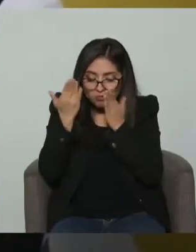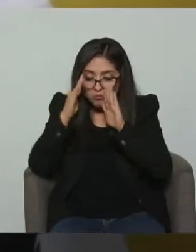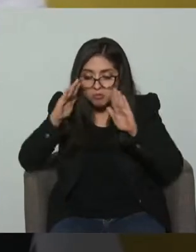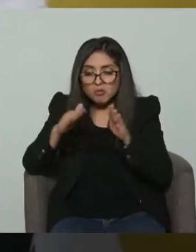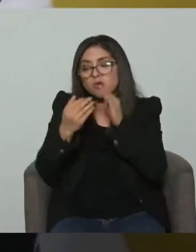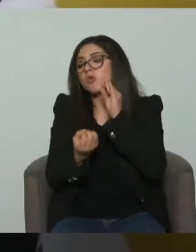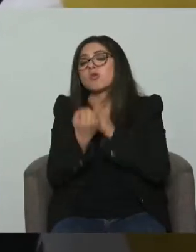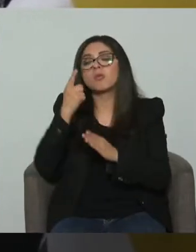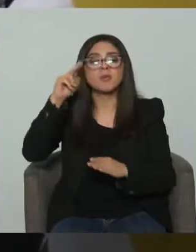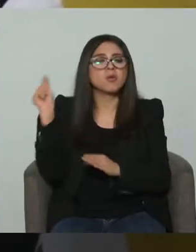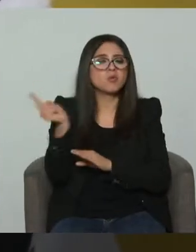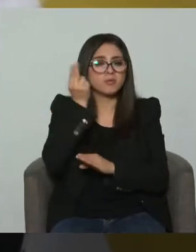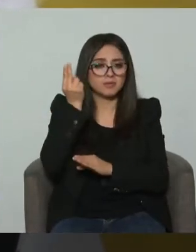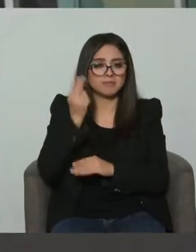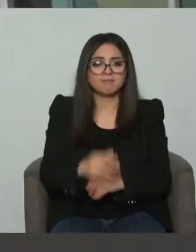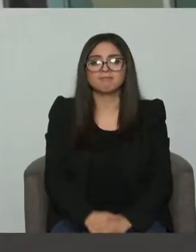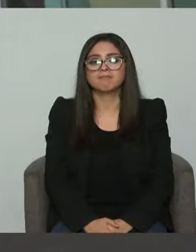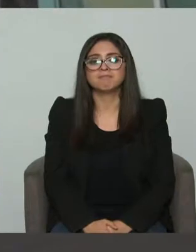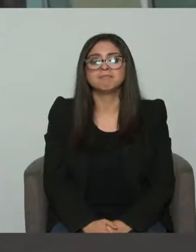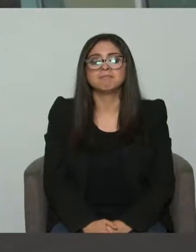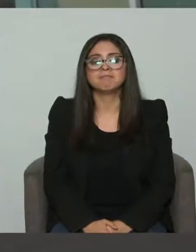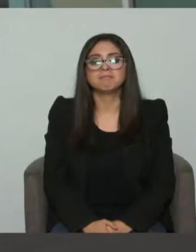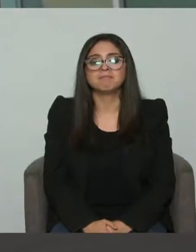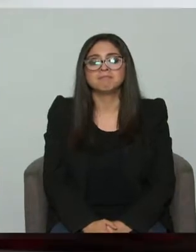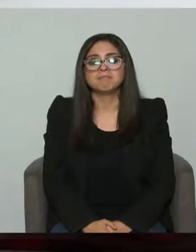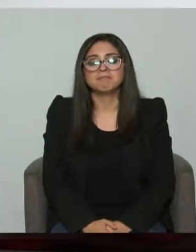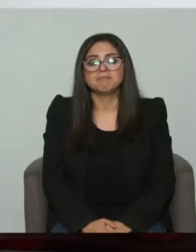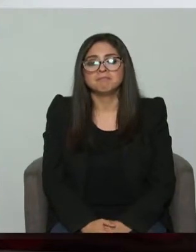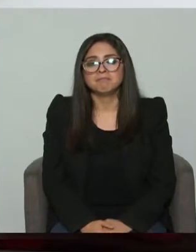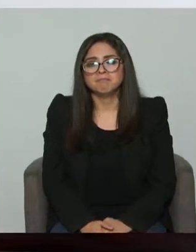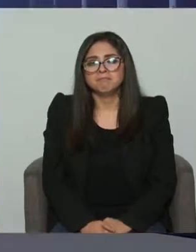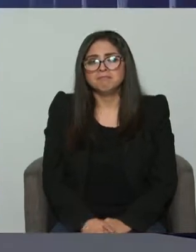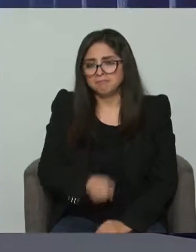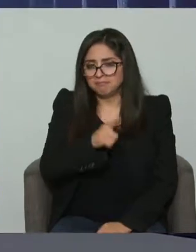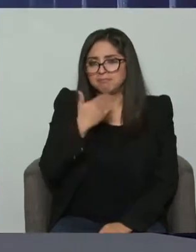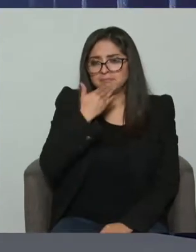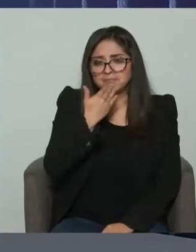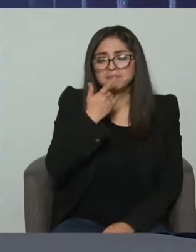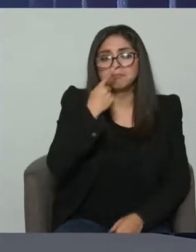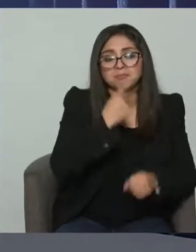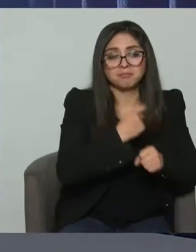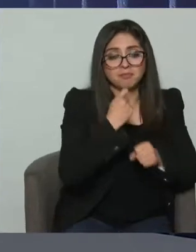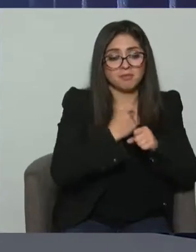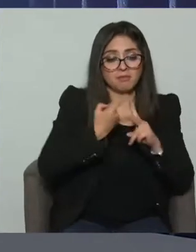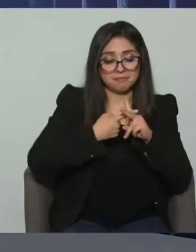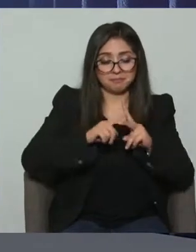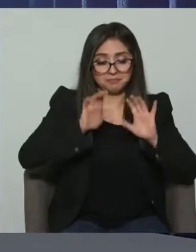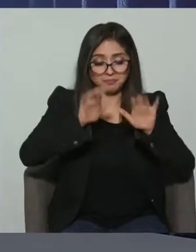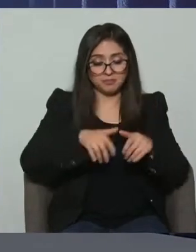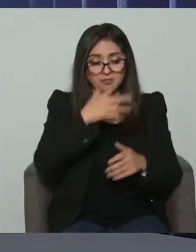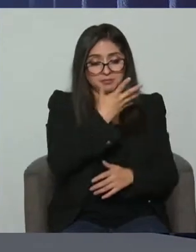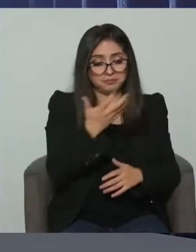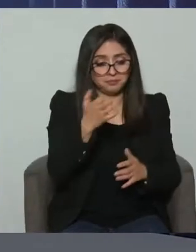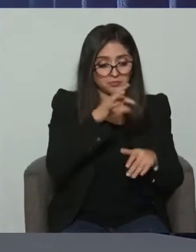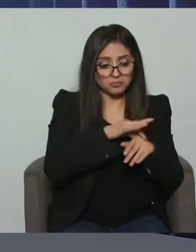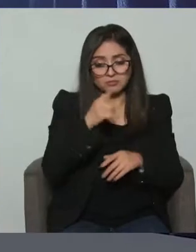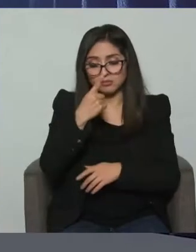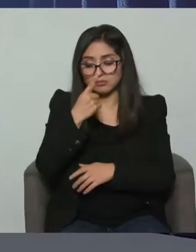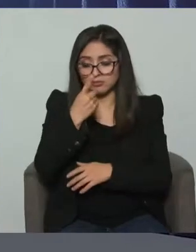nueva universidad. Sí, sin duda, Rosaura. Van a iniciar con 500 médicos y 500 enfermeras, con 1000 estudiantes. La